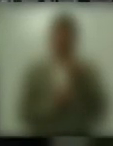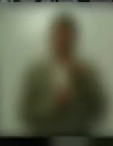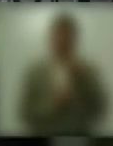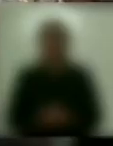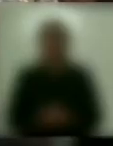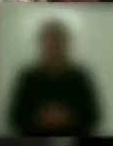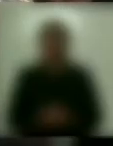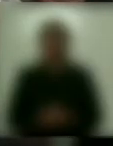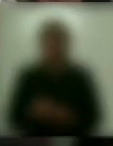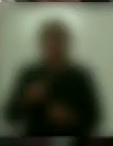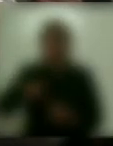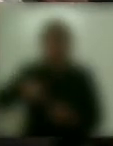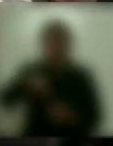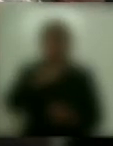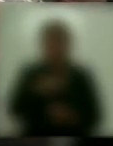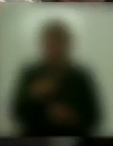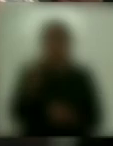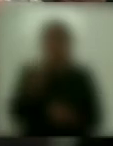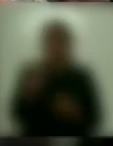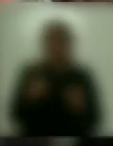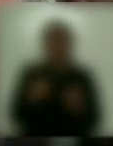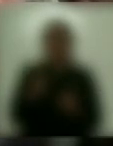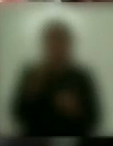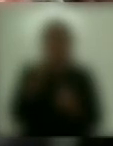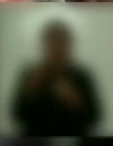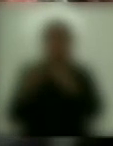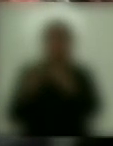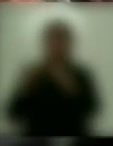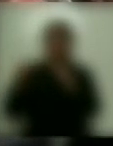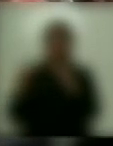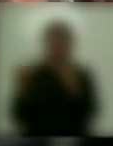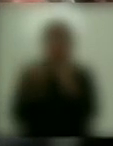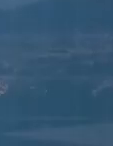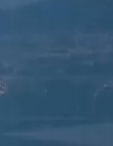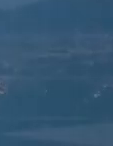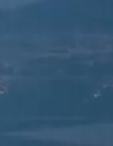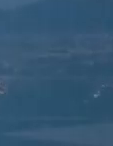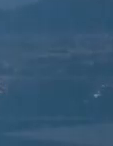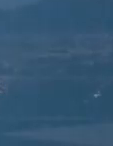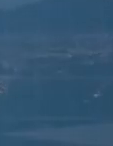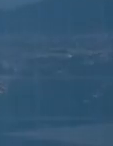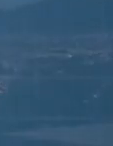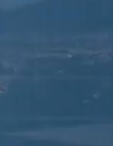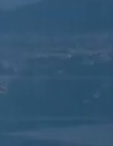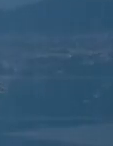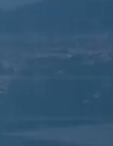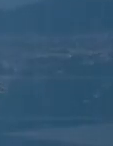Hernández. Con información de Yesenia Magaña, Sistema Michoacano de Radio y Televisión.